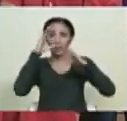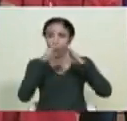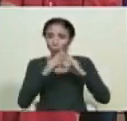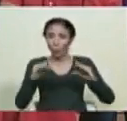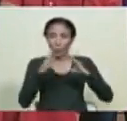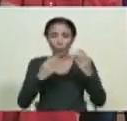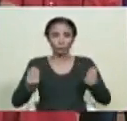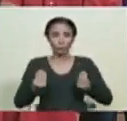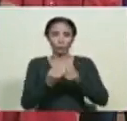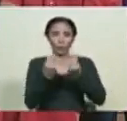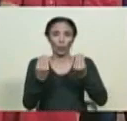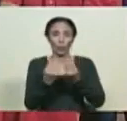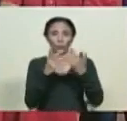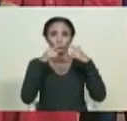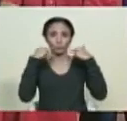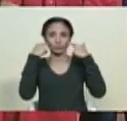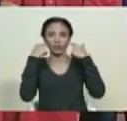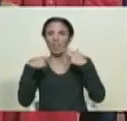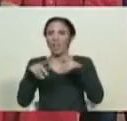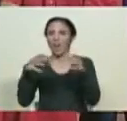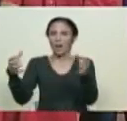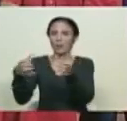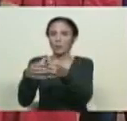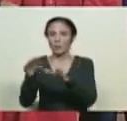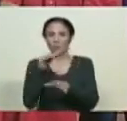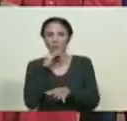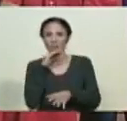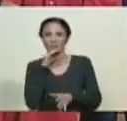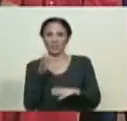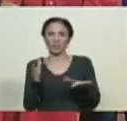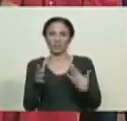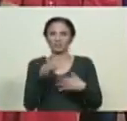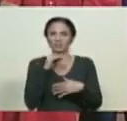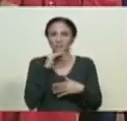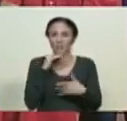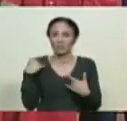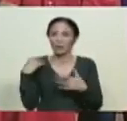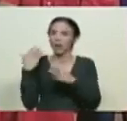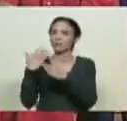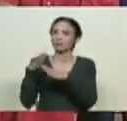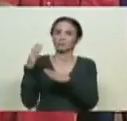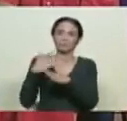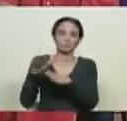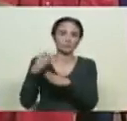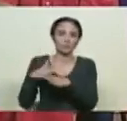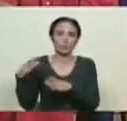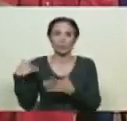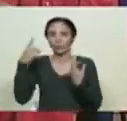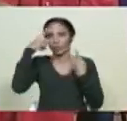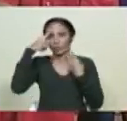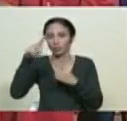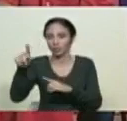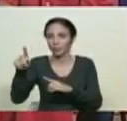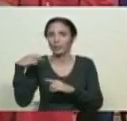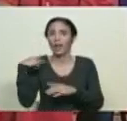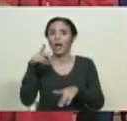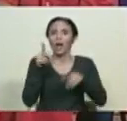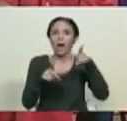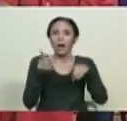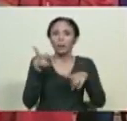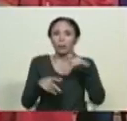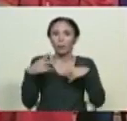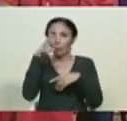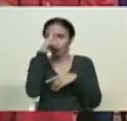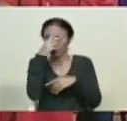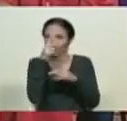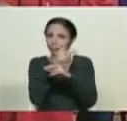una gran sonrisa. Ellos con su amargura, con una amargura que ya no convence absolutamente a nadie. Una